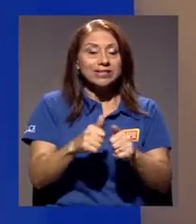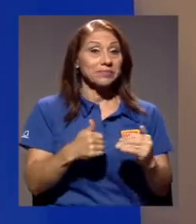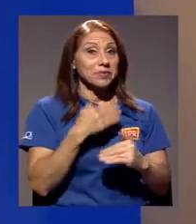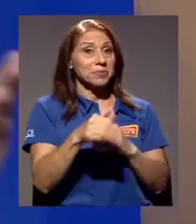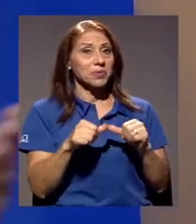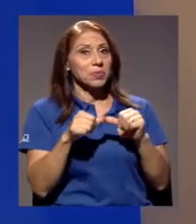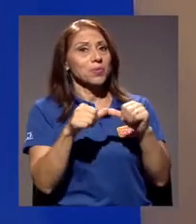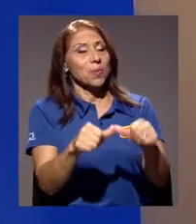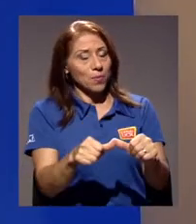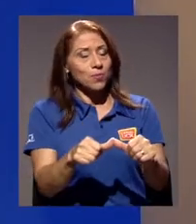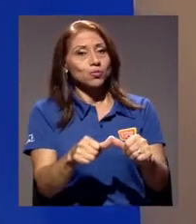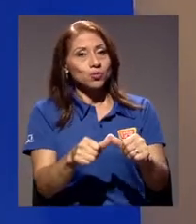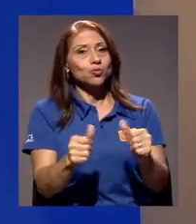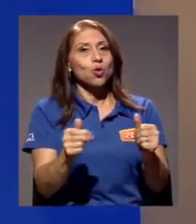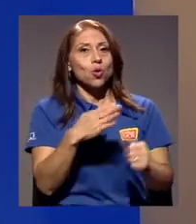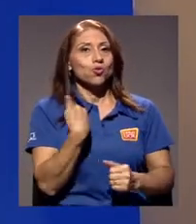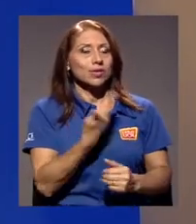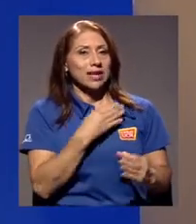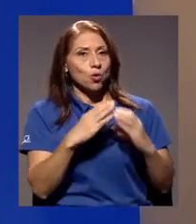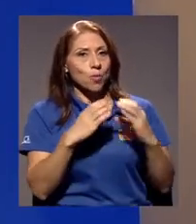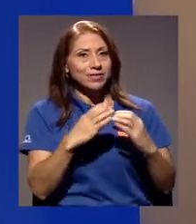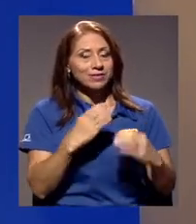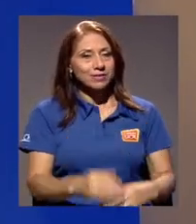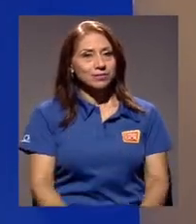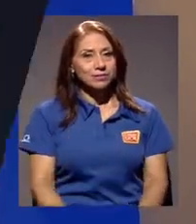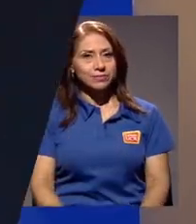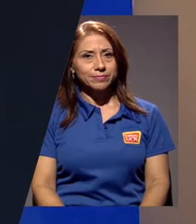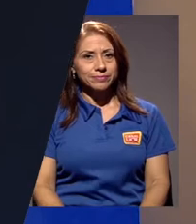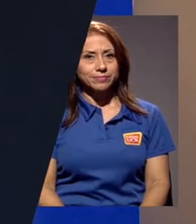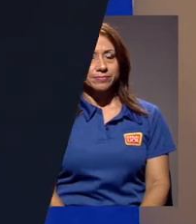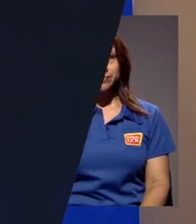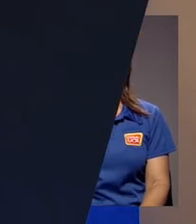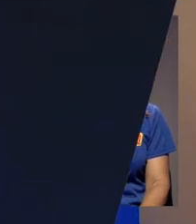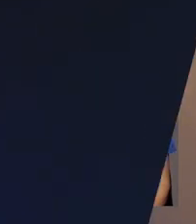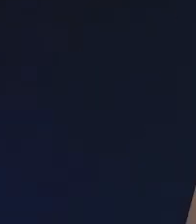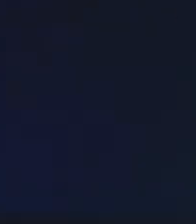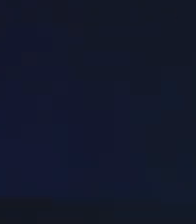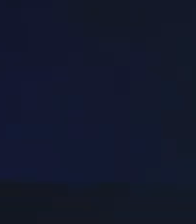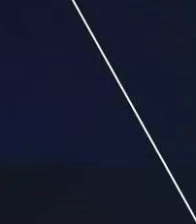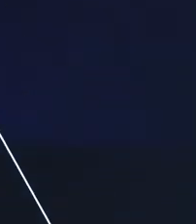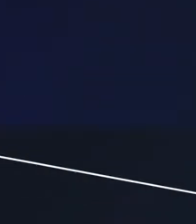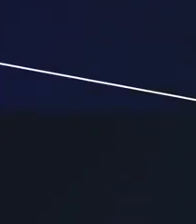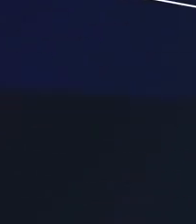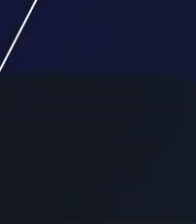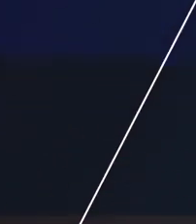volvemos para continuar nuestra conversación ah